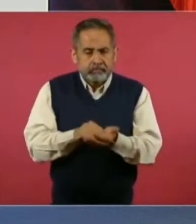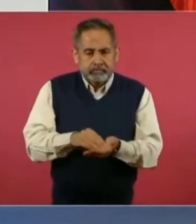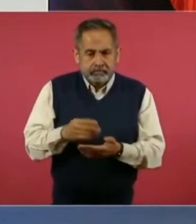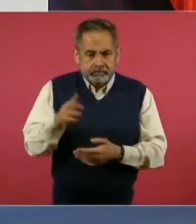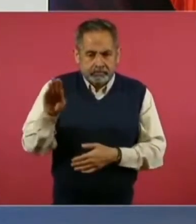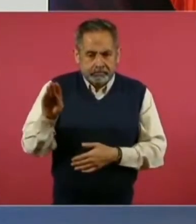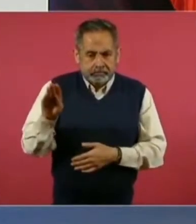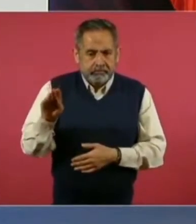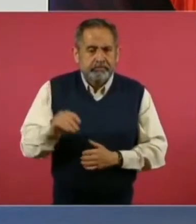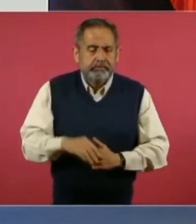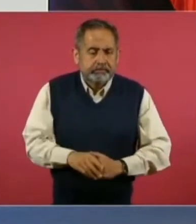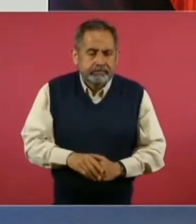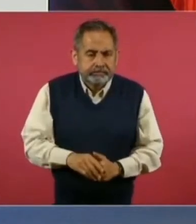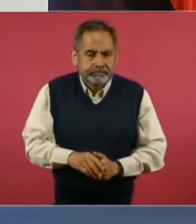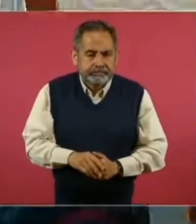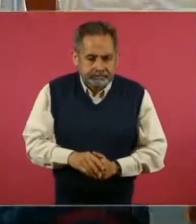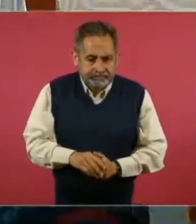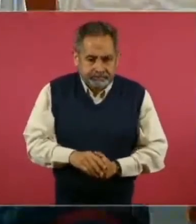4,090.